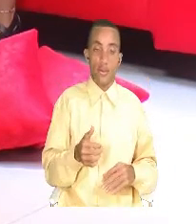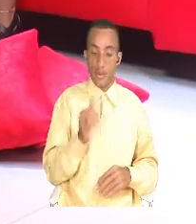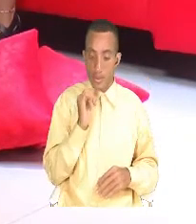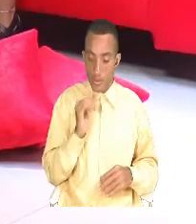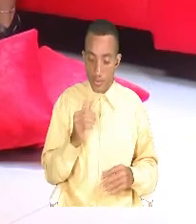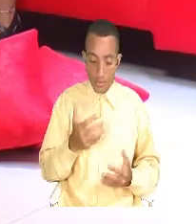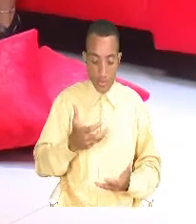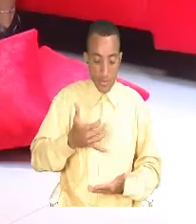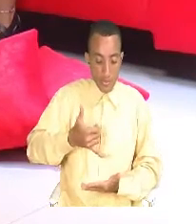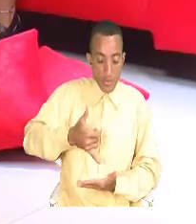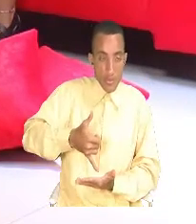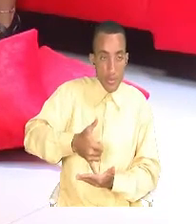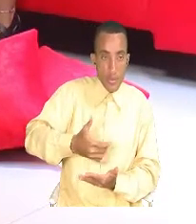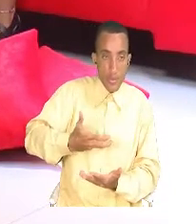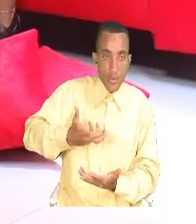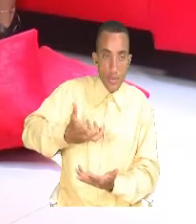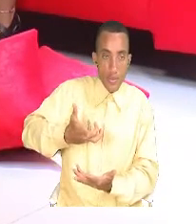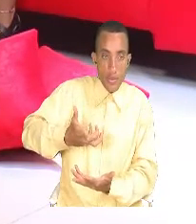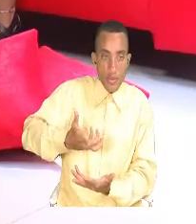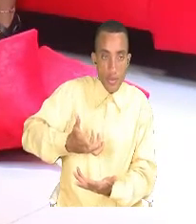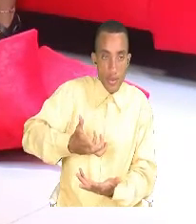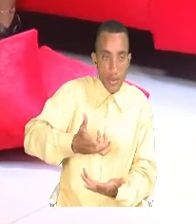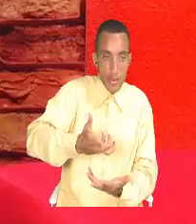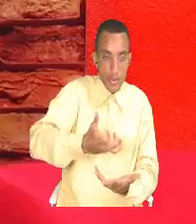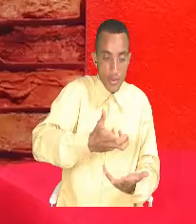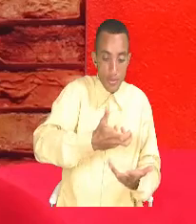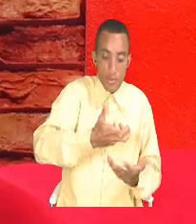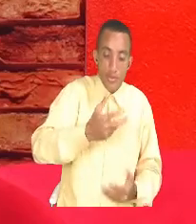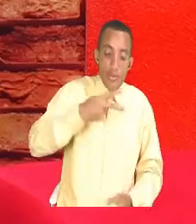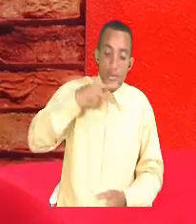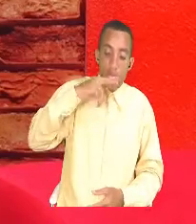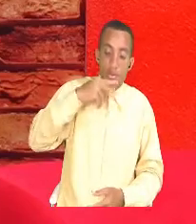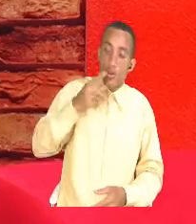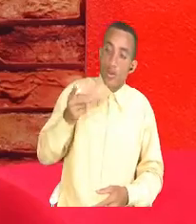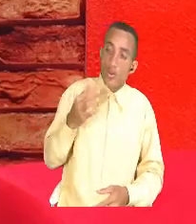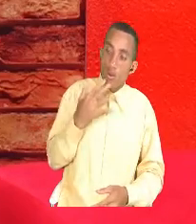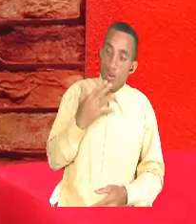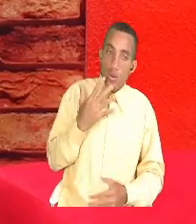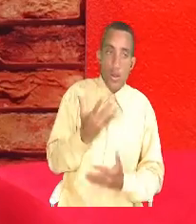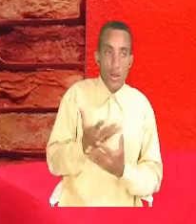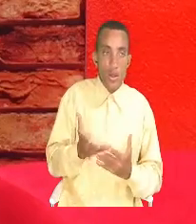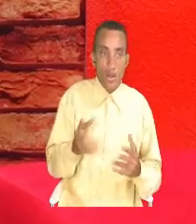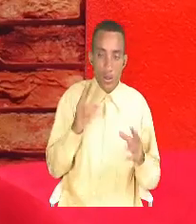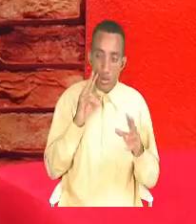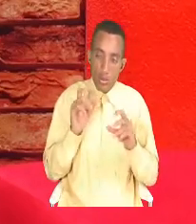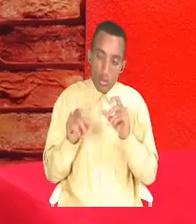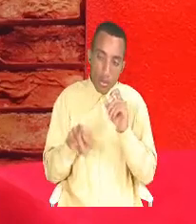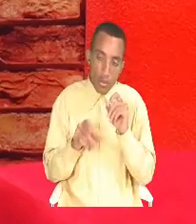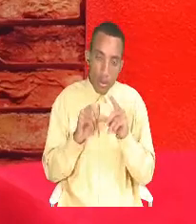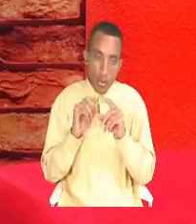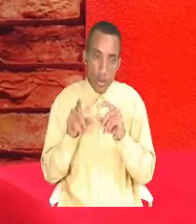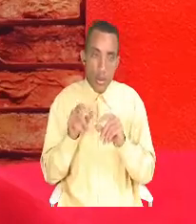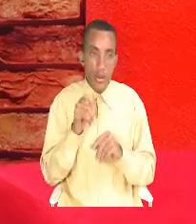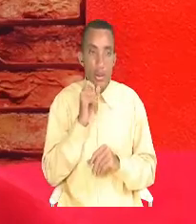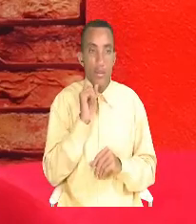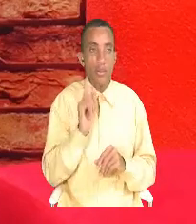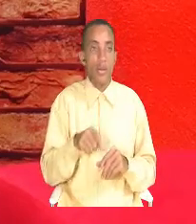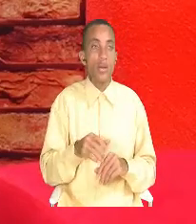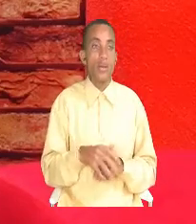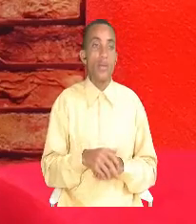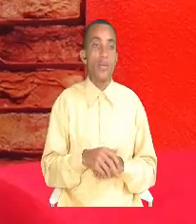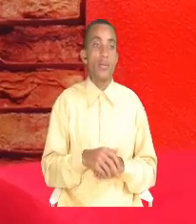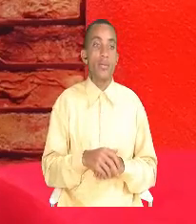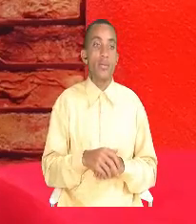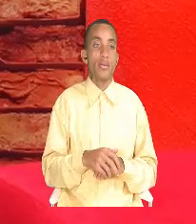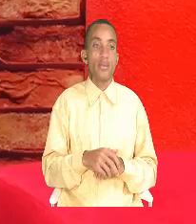vino, investigamos qué colores son los que le gustan a la pareja. Bueno, hacemos una serie de preguntas con el fin de poder hechizar en ese momento la